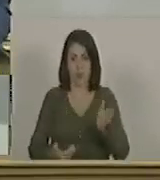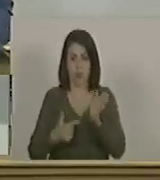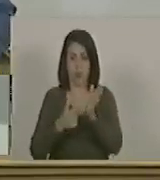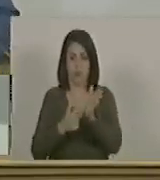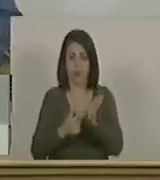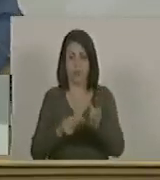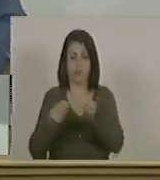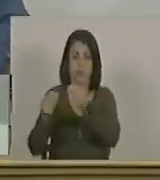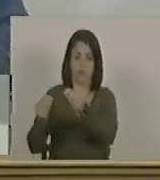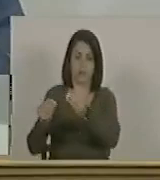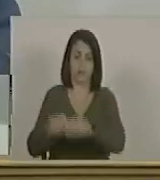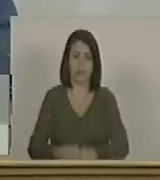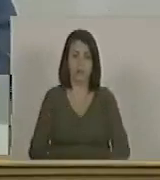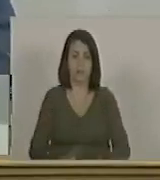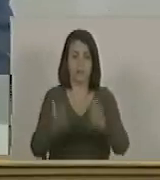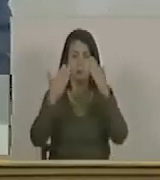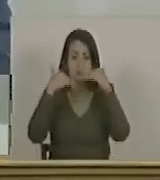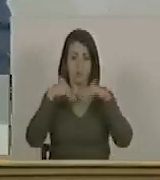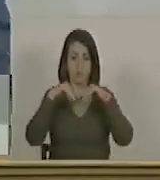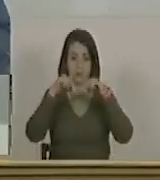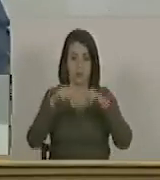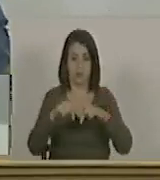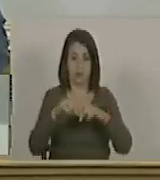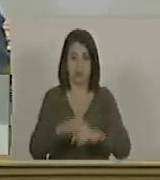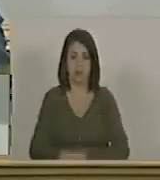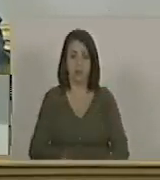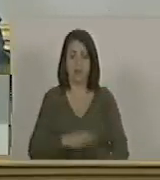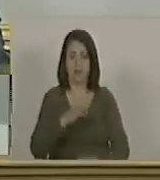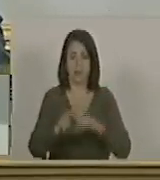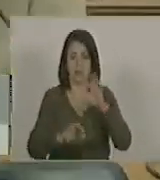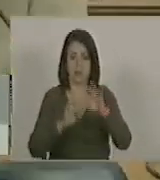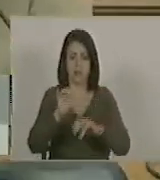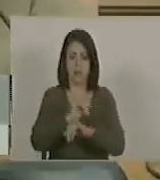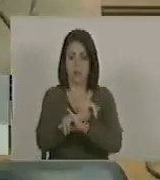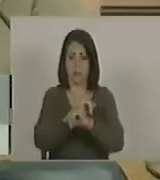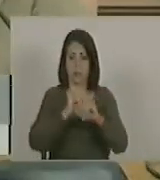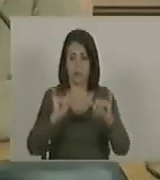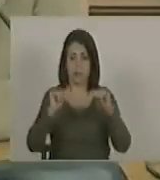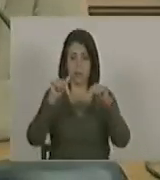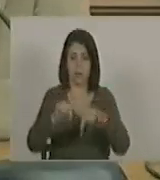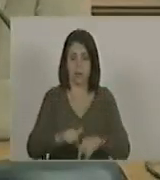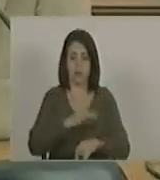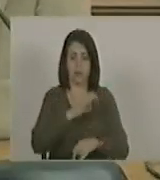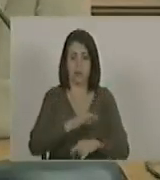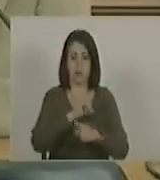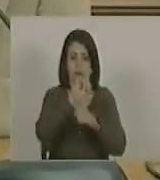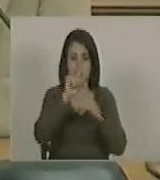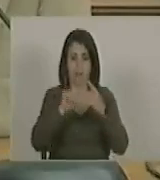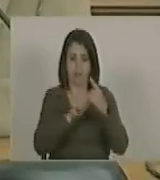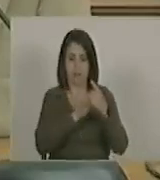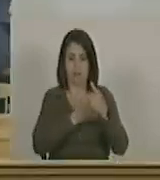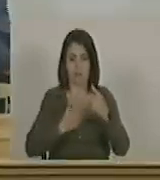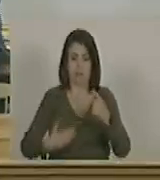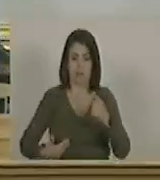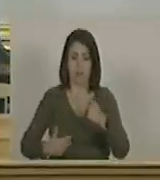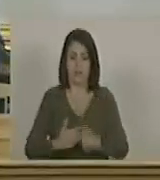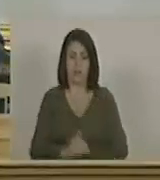correspondiente. Siguiente punto de la cuenta, ciudadana secretaria. Es todo de la cuenta, ciudadano primer vicepresidente.